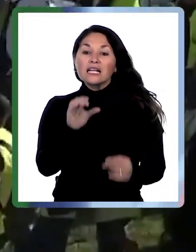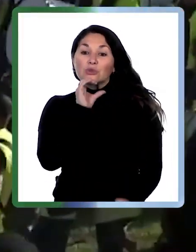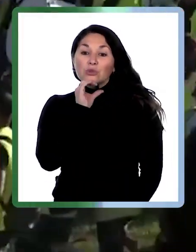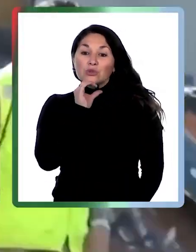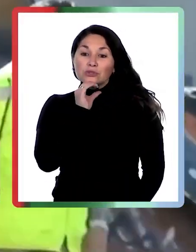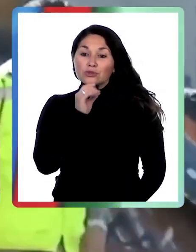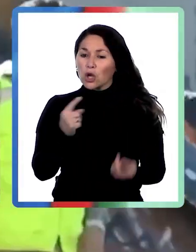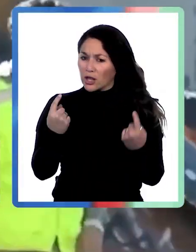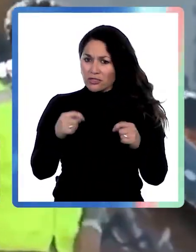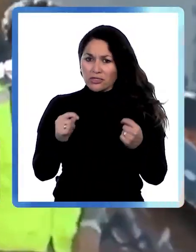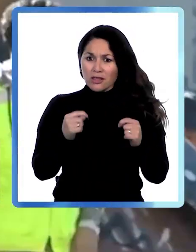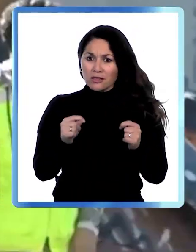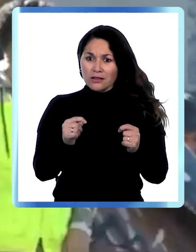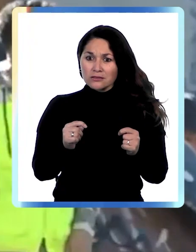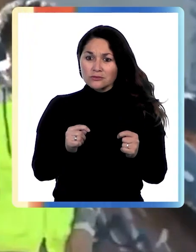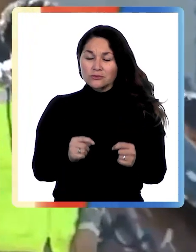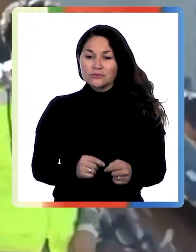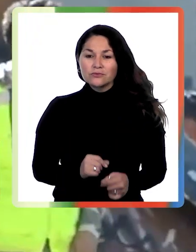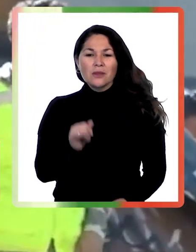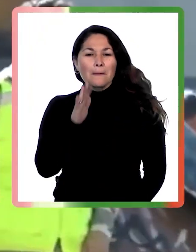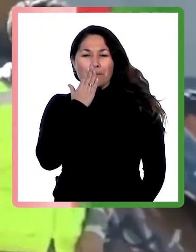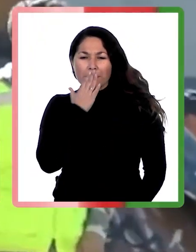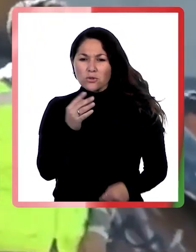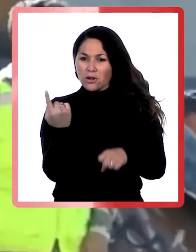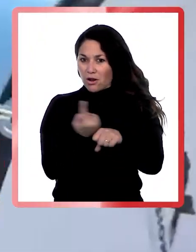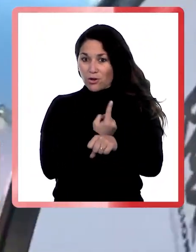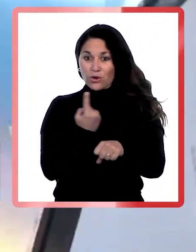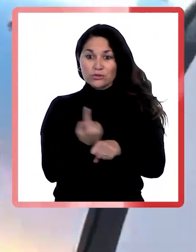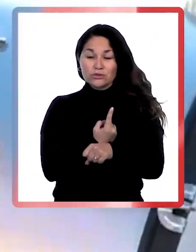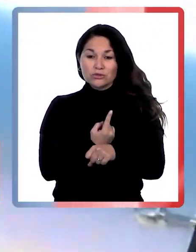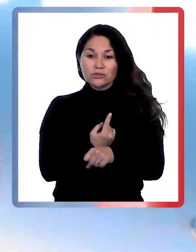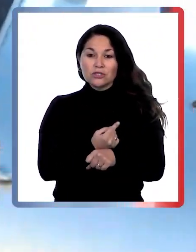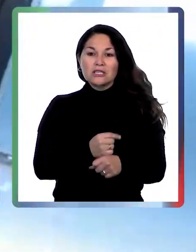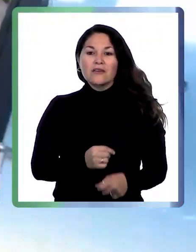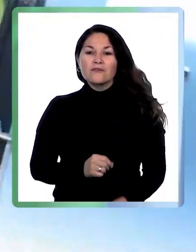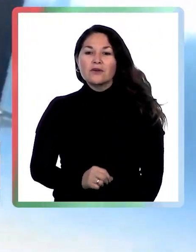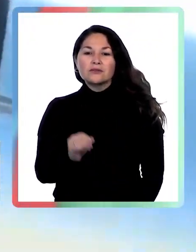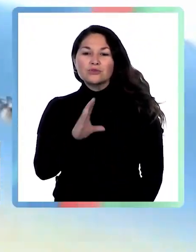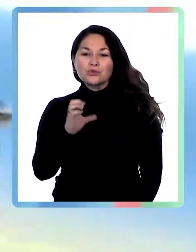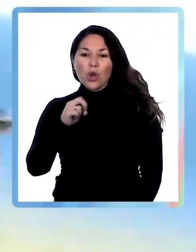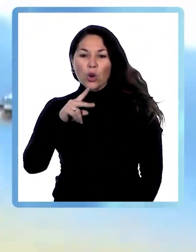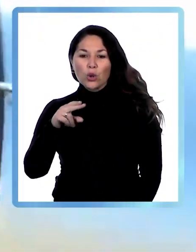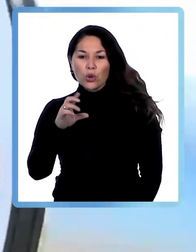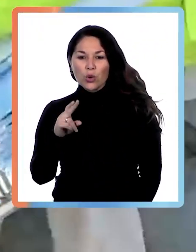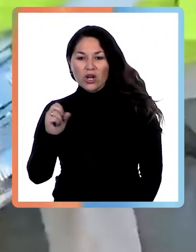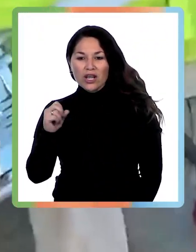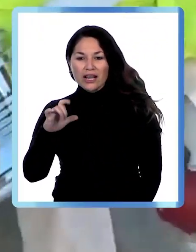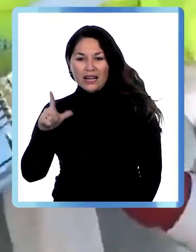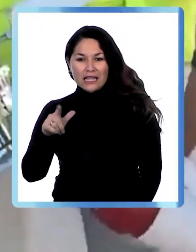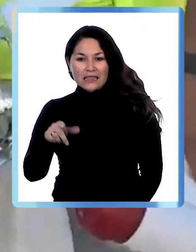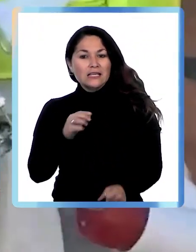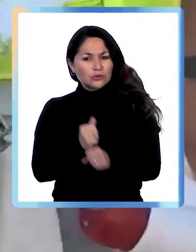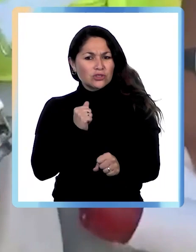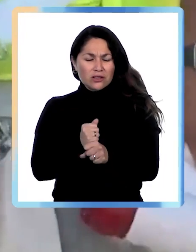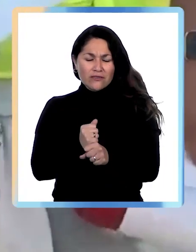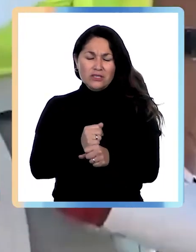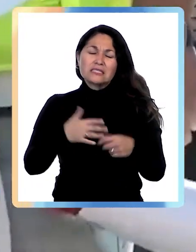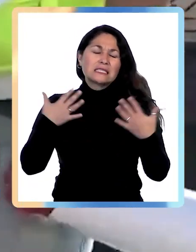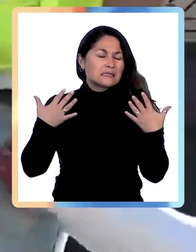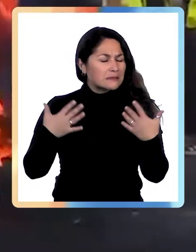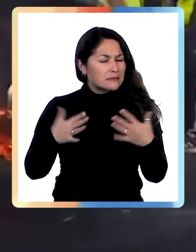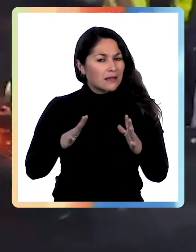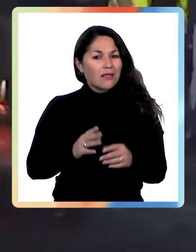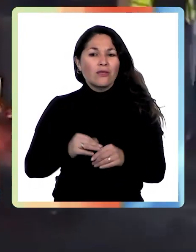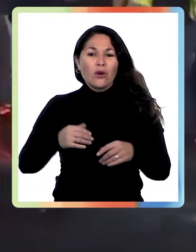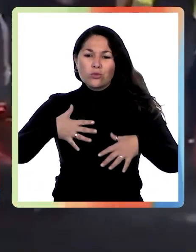a Concepción para intentar destrabar las conversaciones entre el puerto de Coronel y los trabajadores eventuales que ya llevan más de